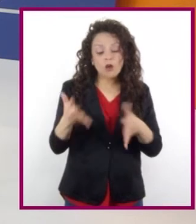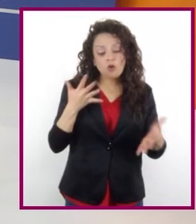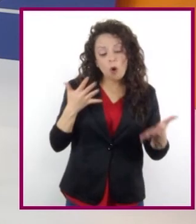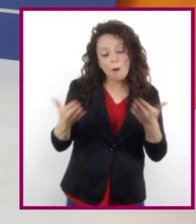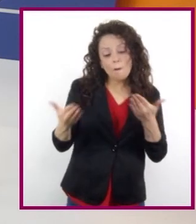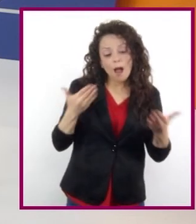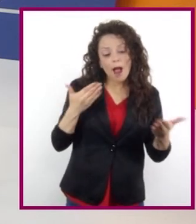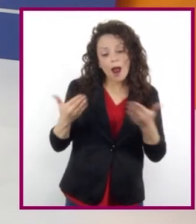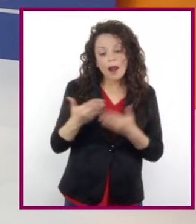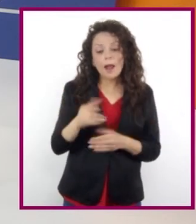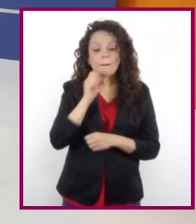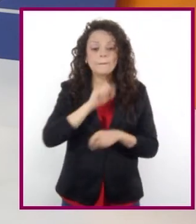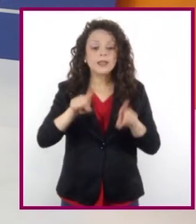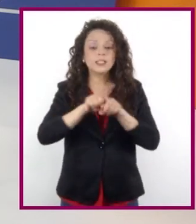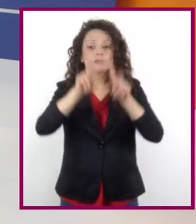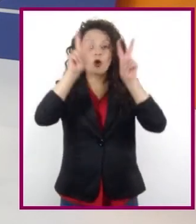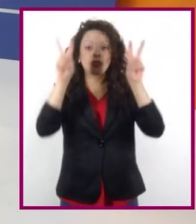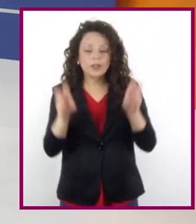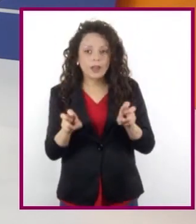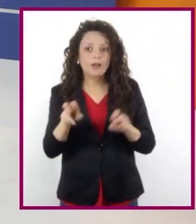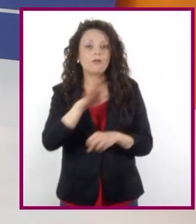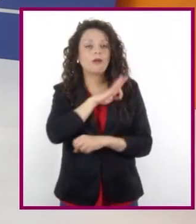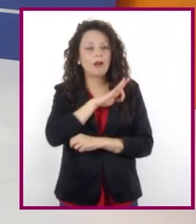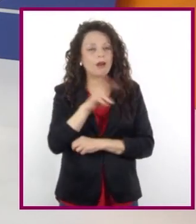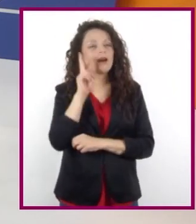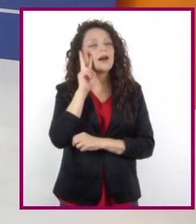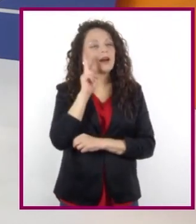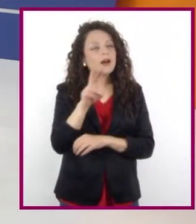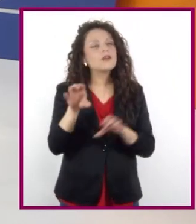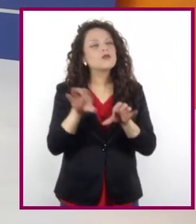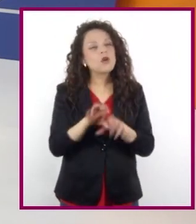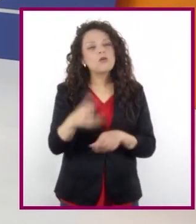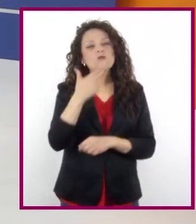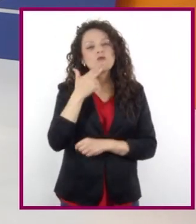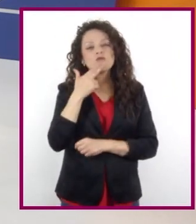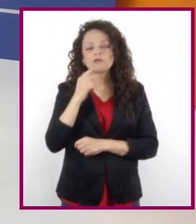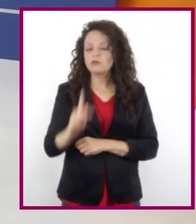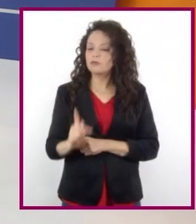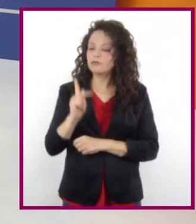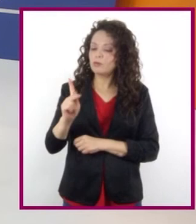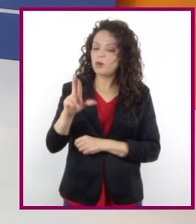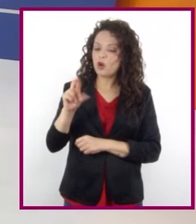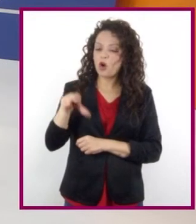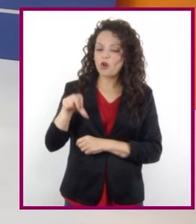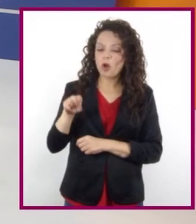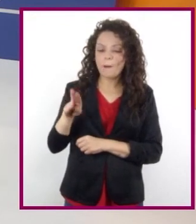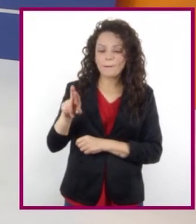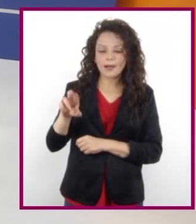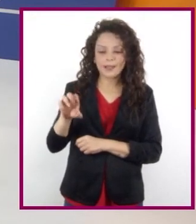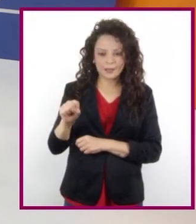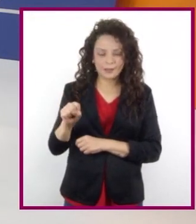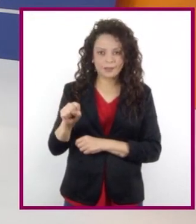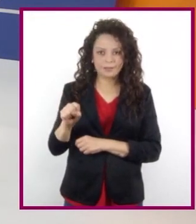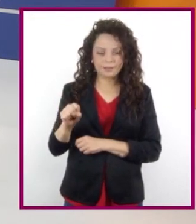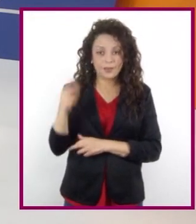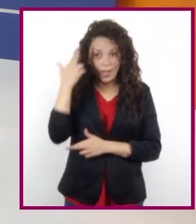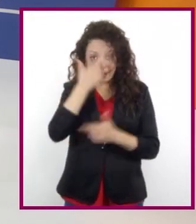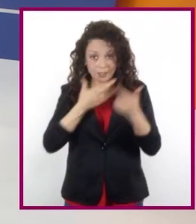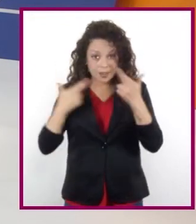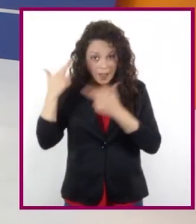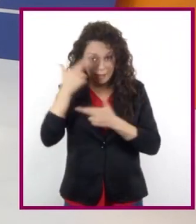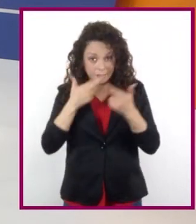un mismo tema y observar cómo se usan los pronombres. Para repasar los conceptos que revisamos en la